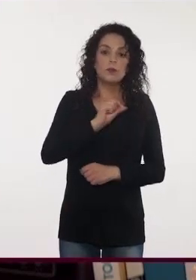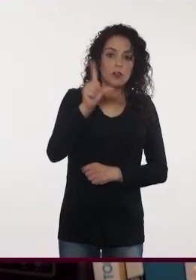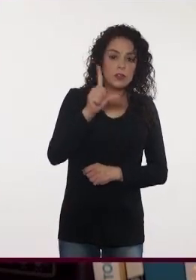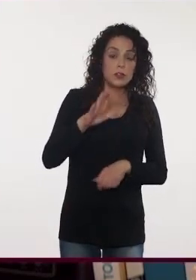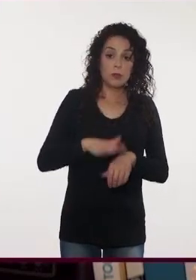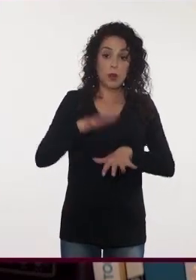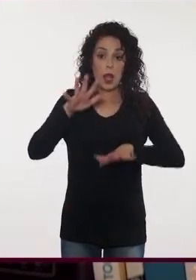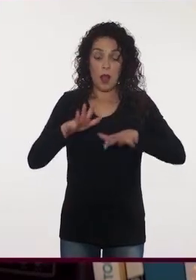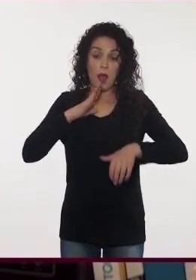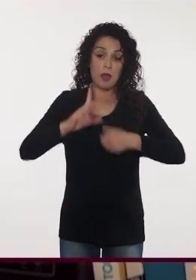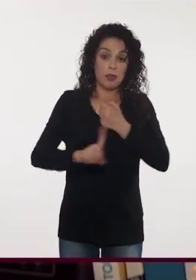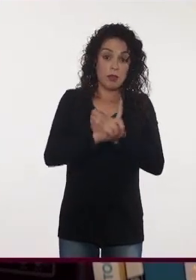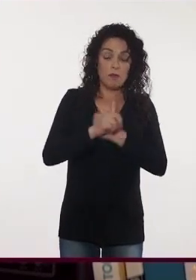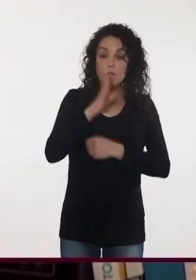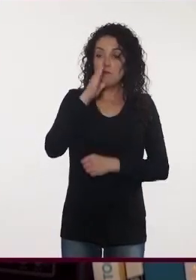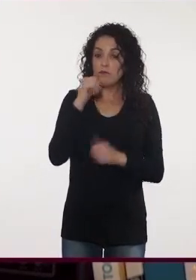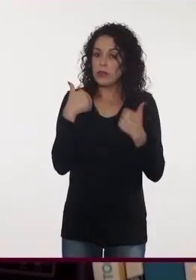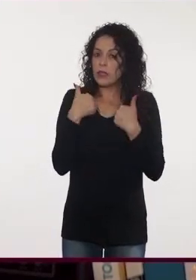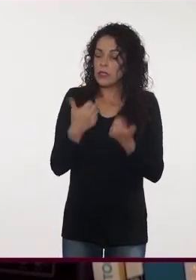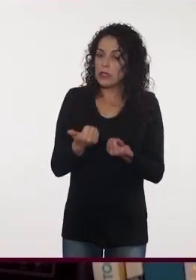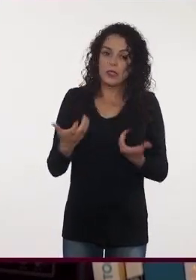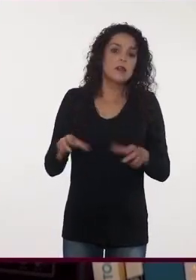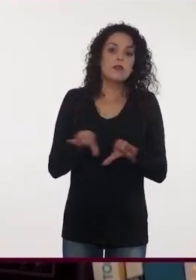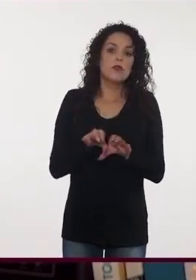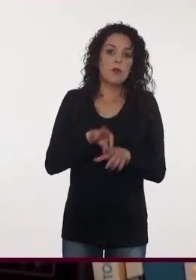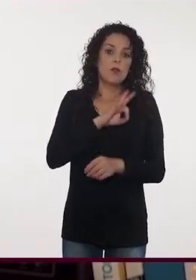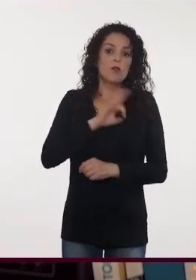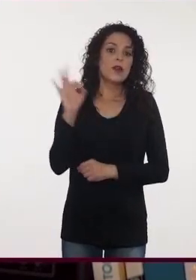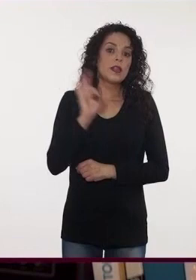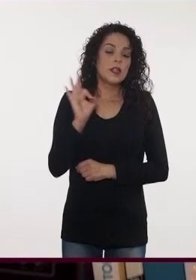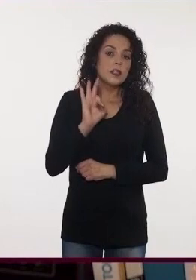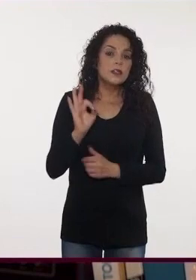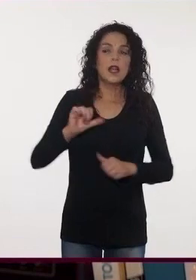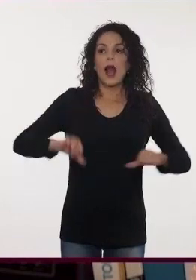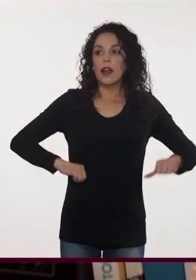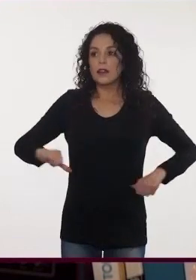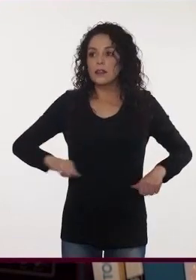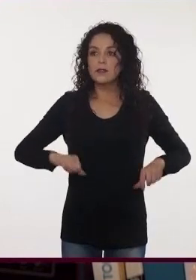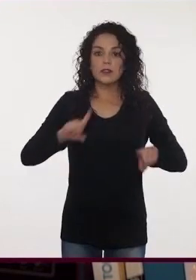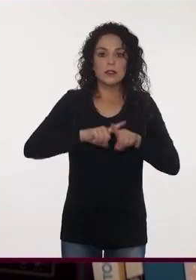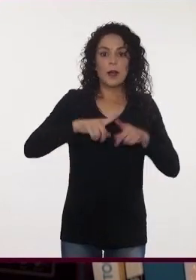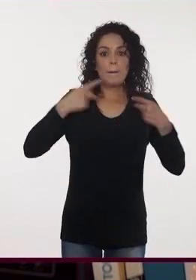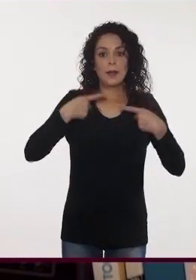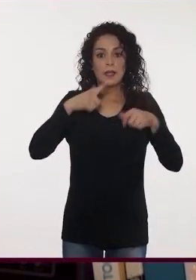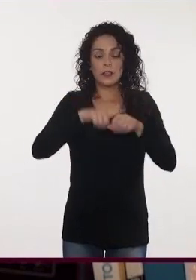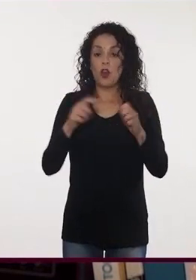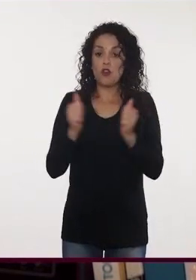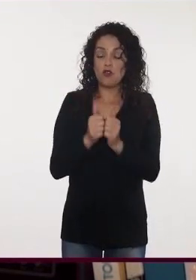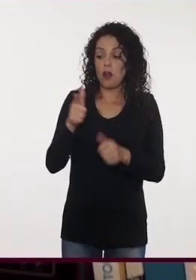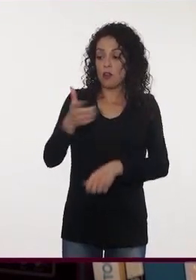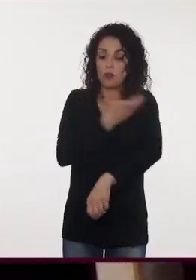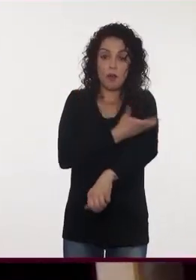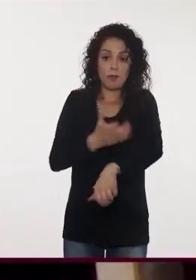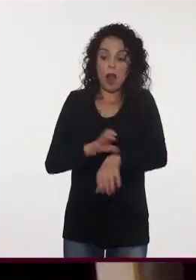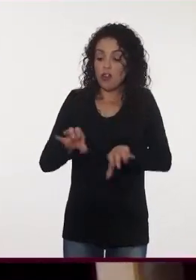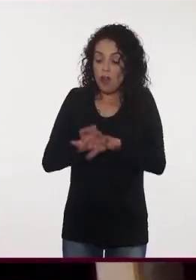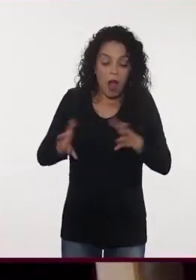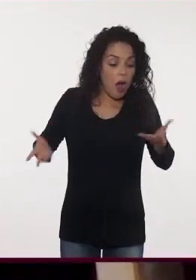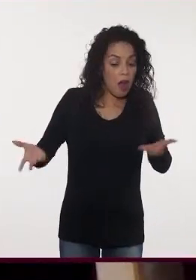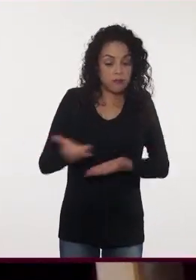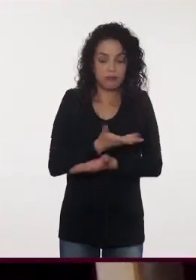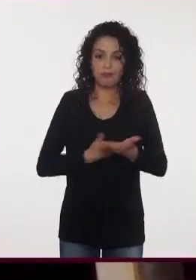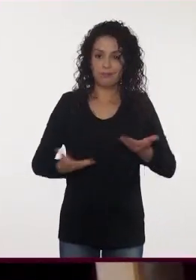tener dificultades para comprender en qué situaciones pueden llevar a cabo ciertas actividades personales con sus compañeros.